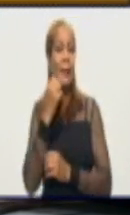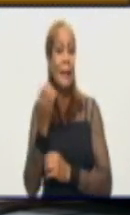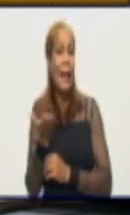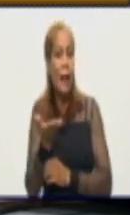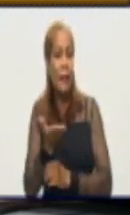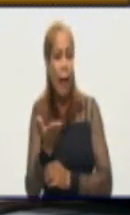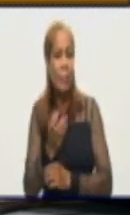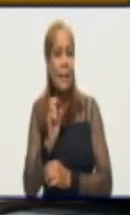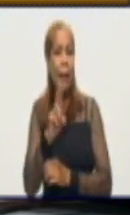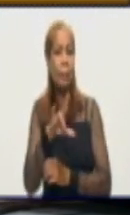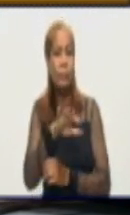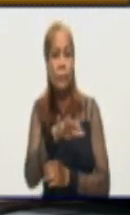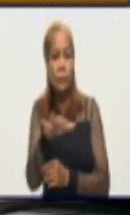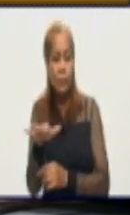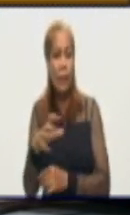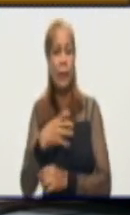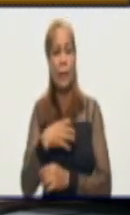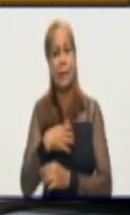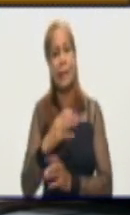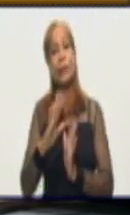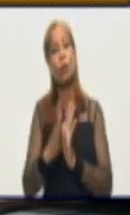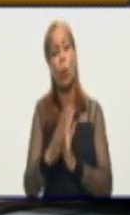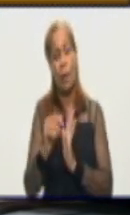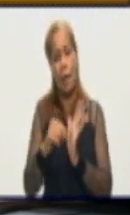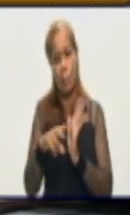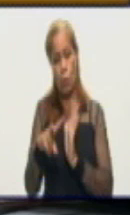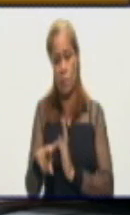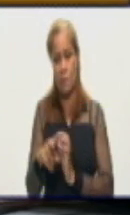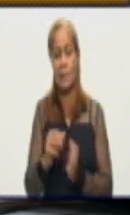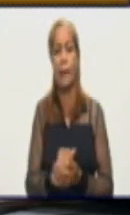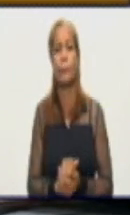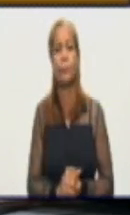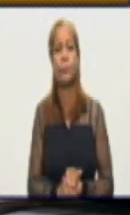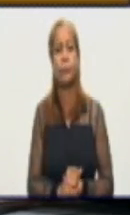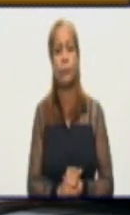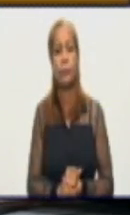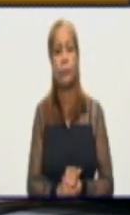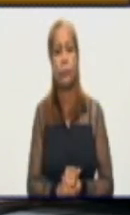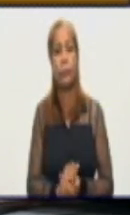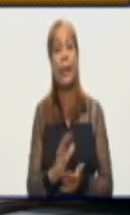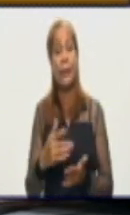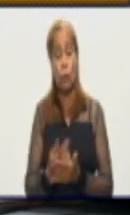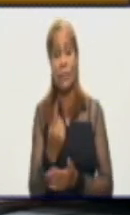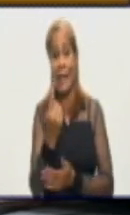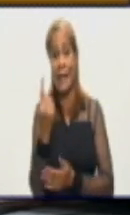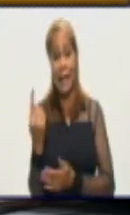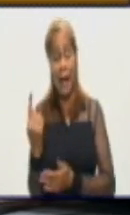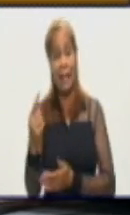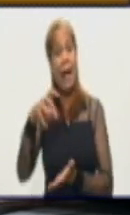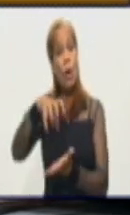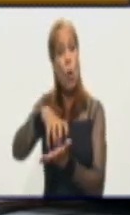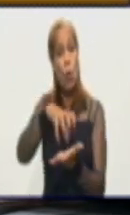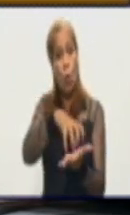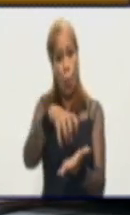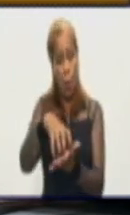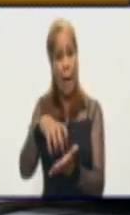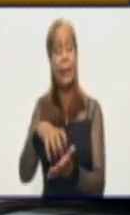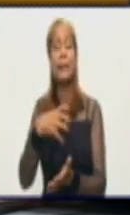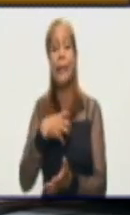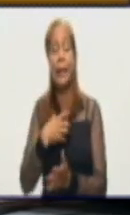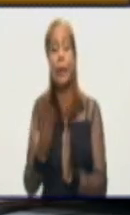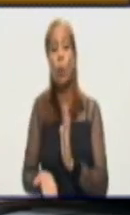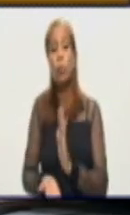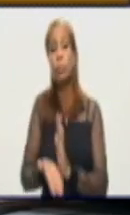Casi prácticamente todas las provincias declaran casos en cada uno de sus territorios. Un elevado número